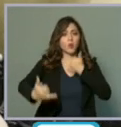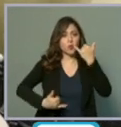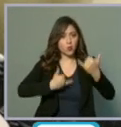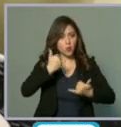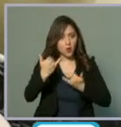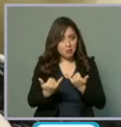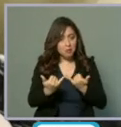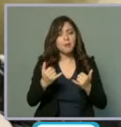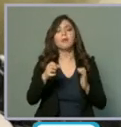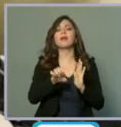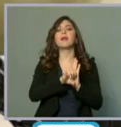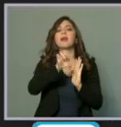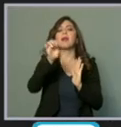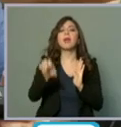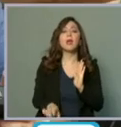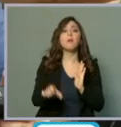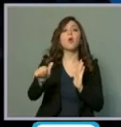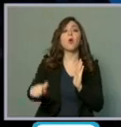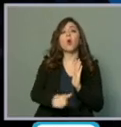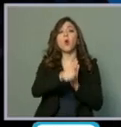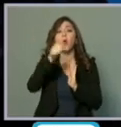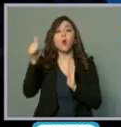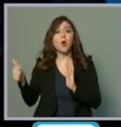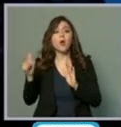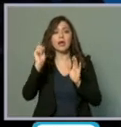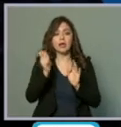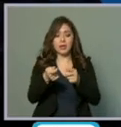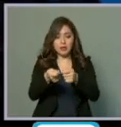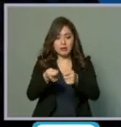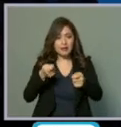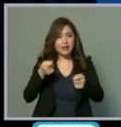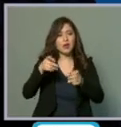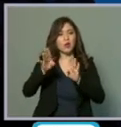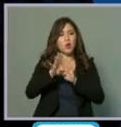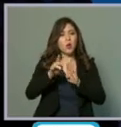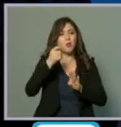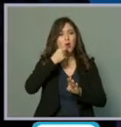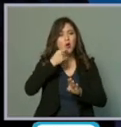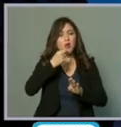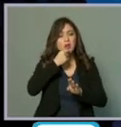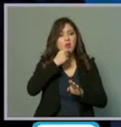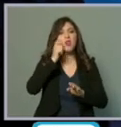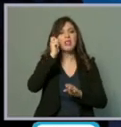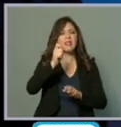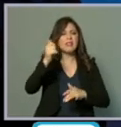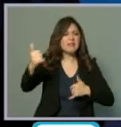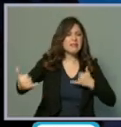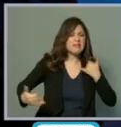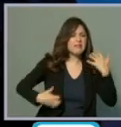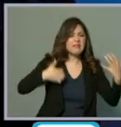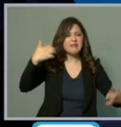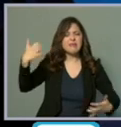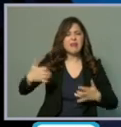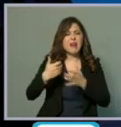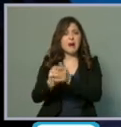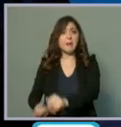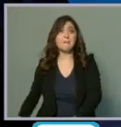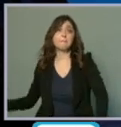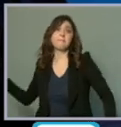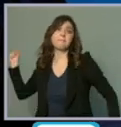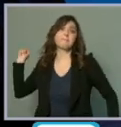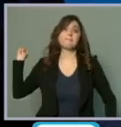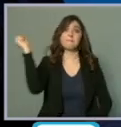las correas que luego traen estos videojuegos es porque en ocasiones los niños se enojan contra el videojuego, contra el monitor y